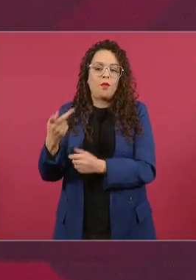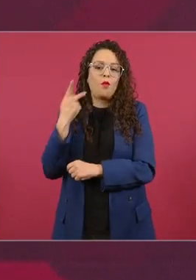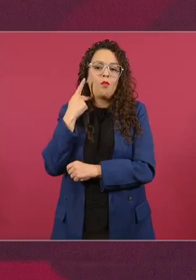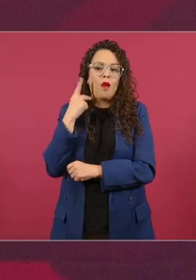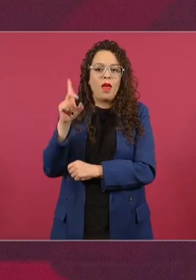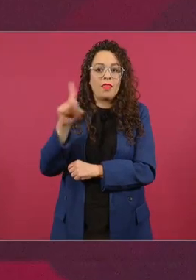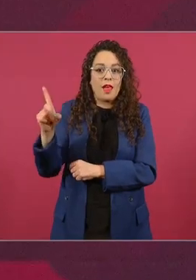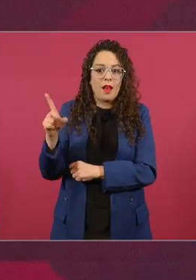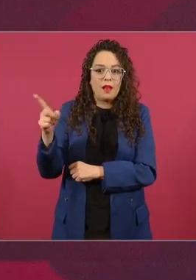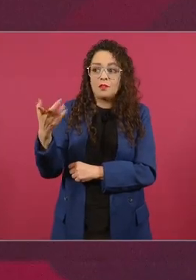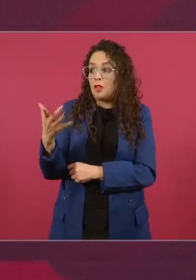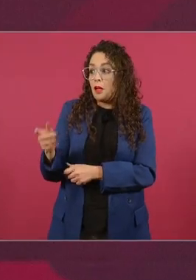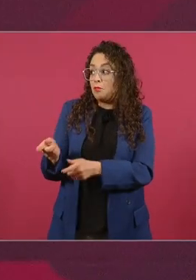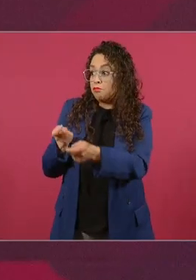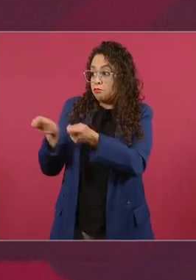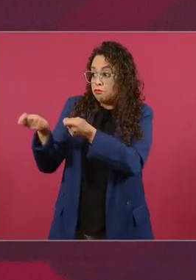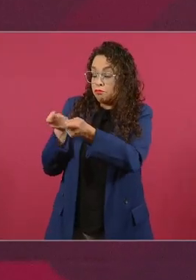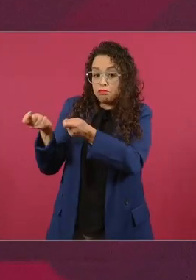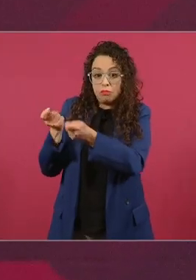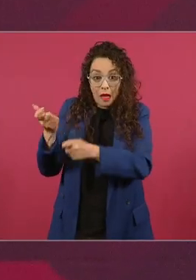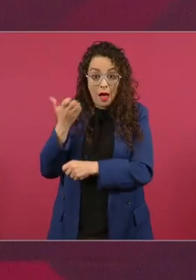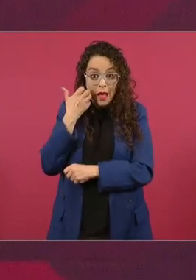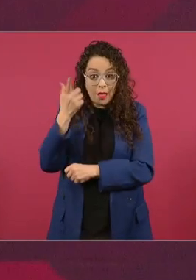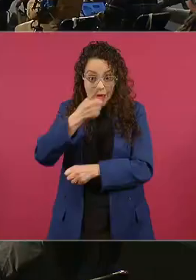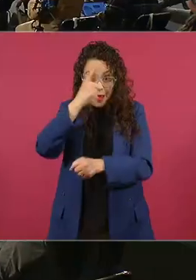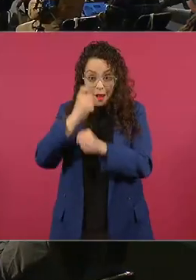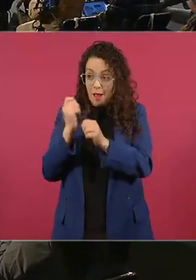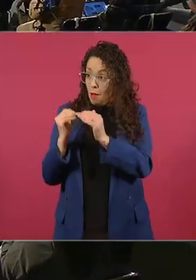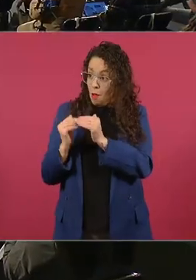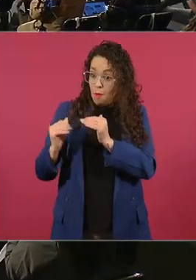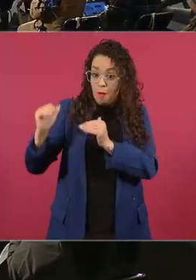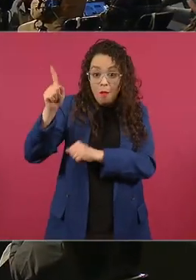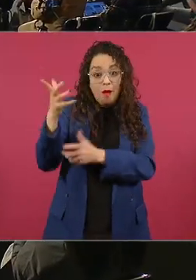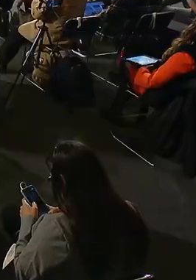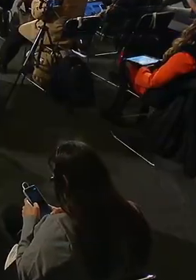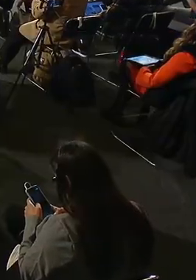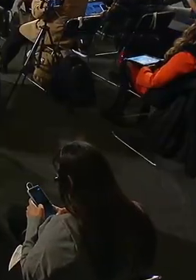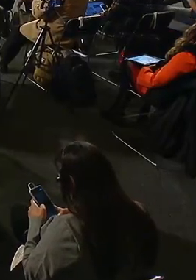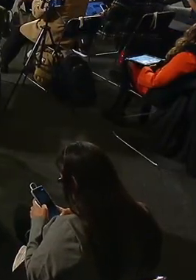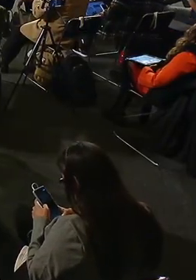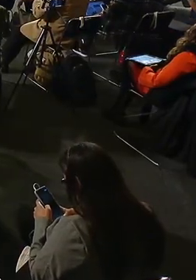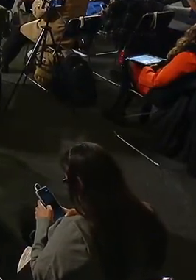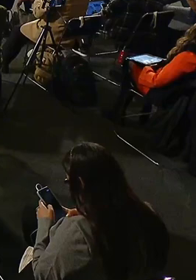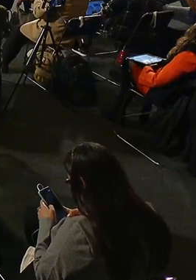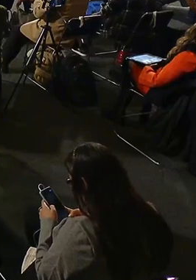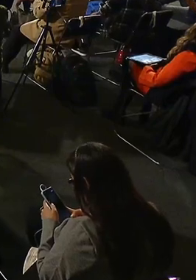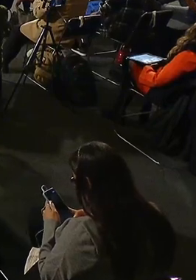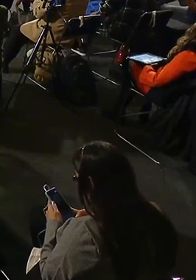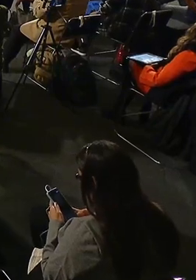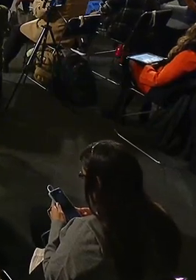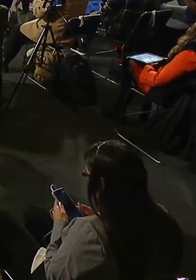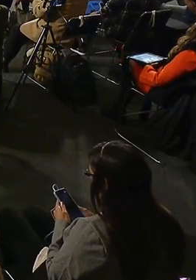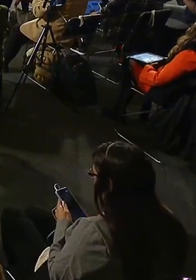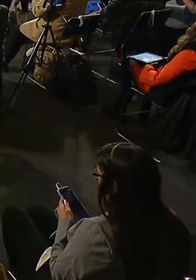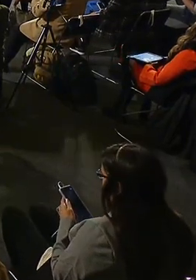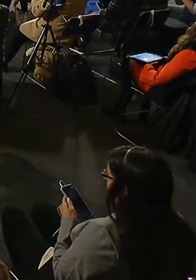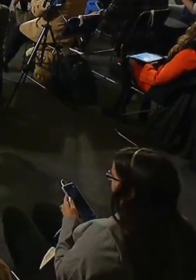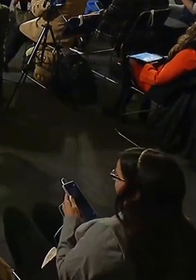en el poder de los poderes pues está un poco